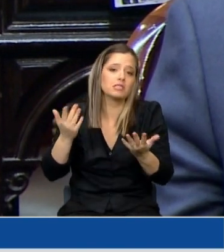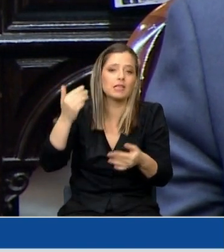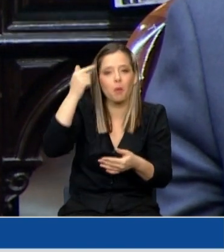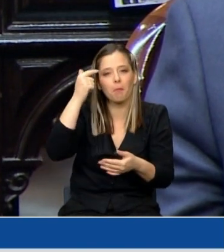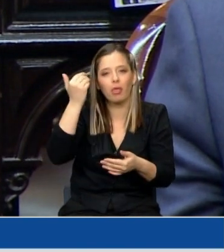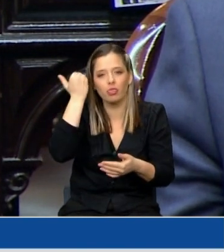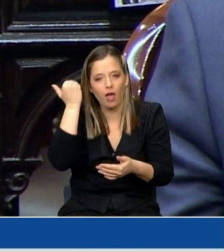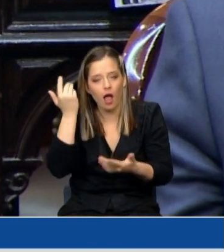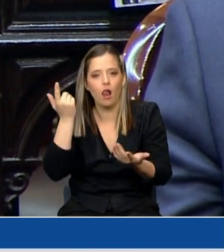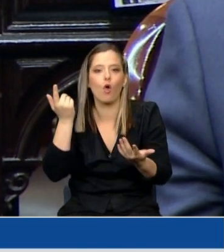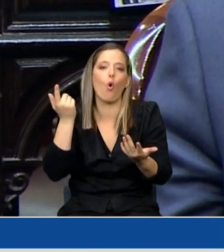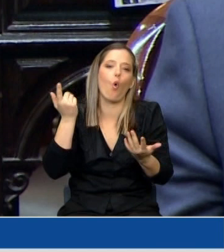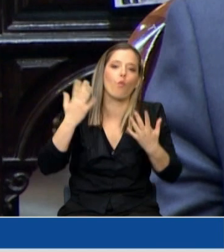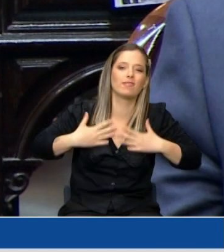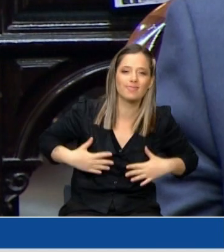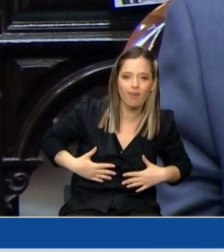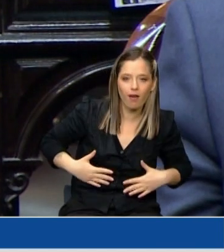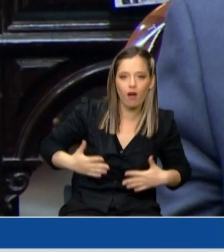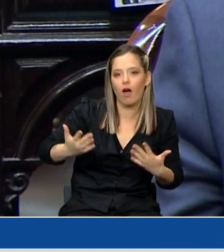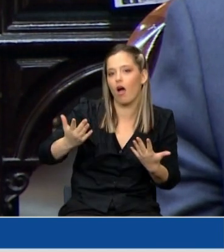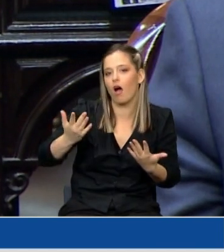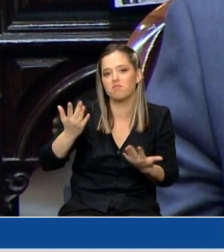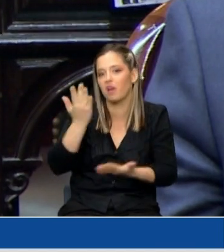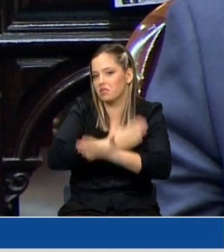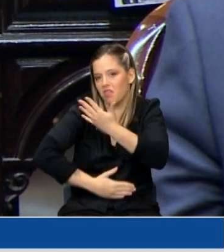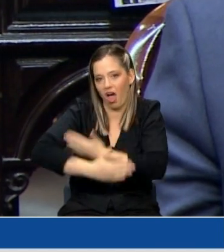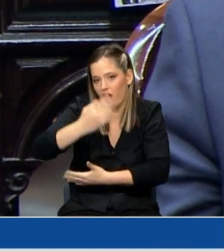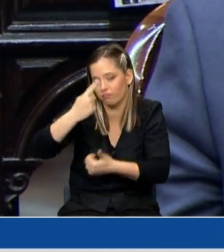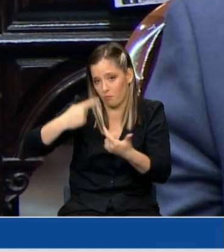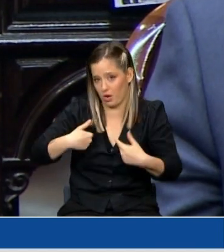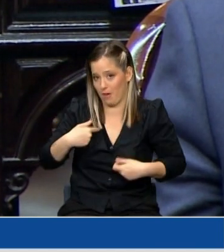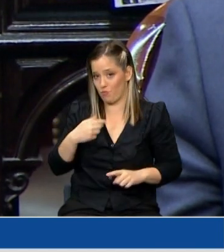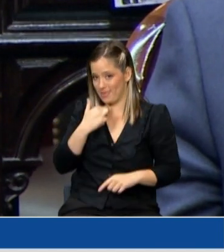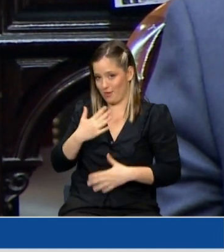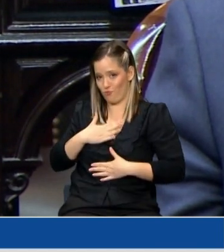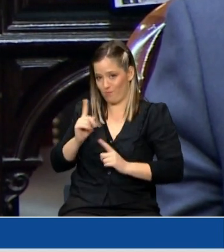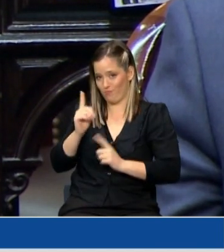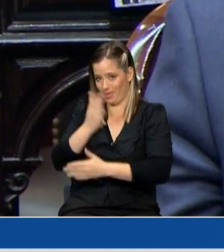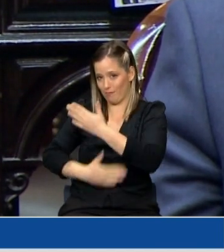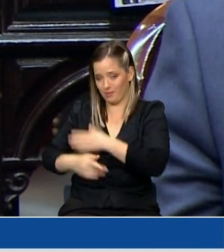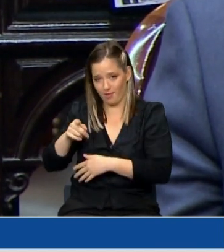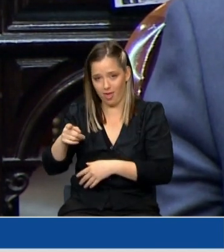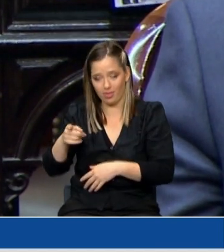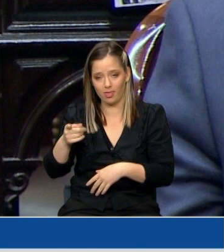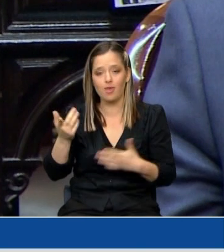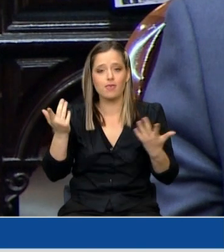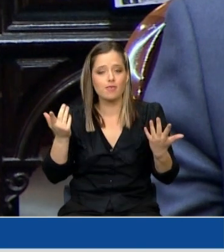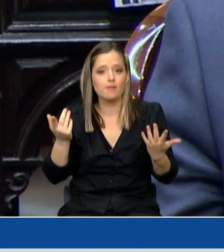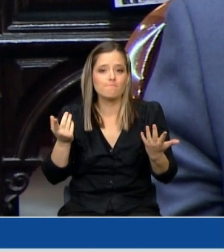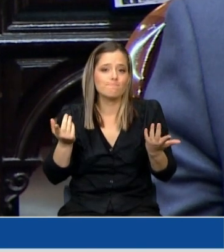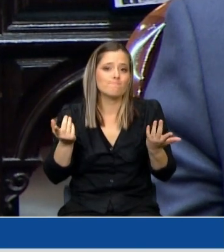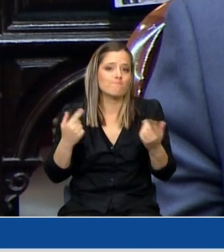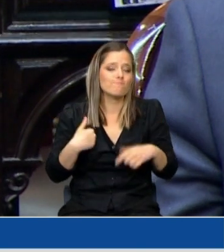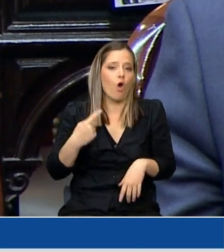mental o física, como es mi caso, creo que todo lo que